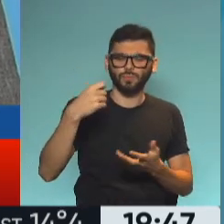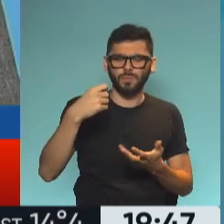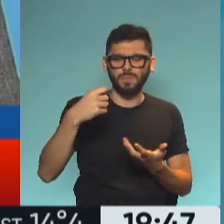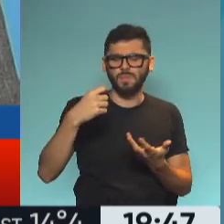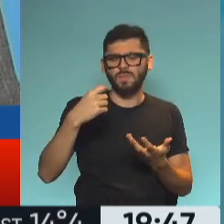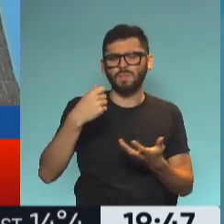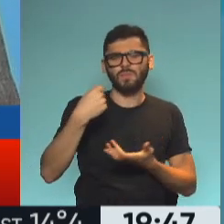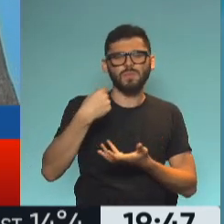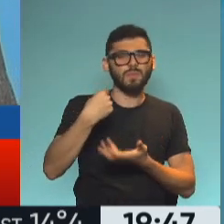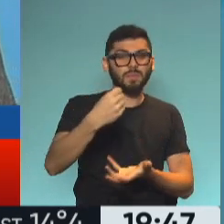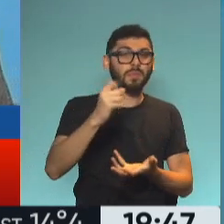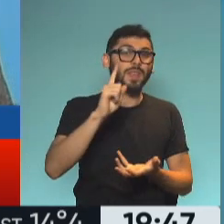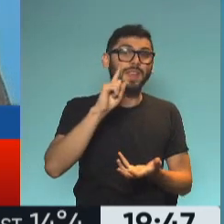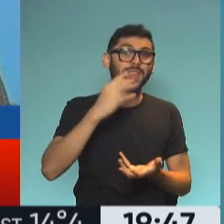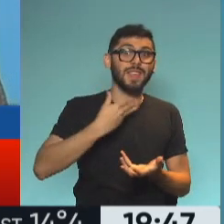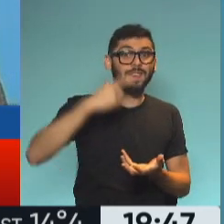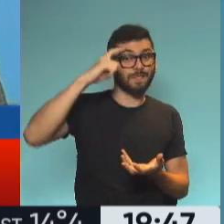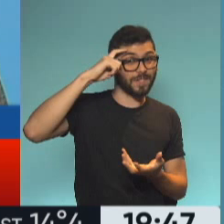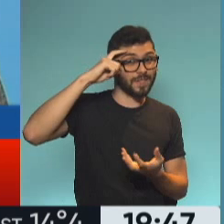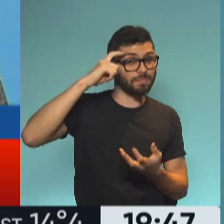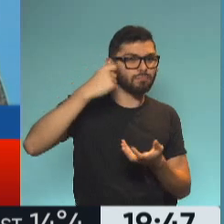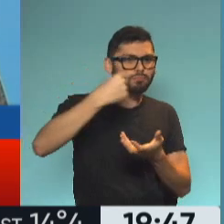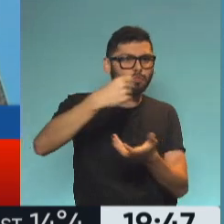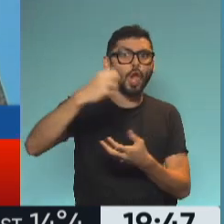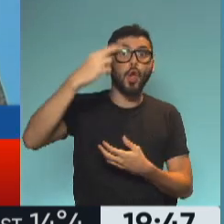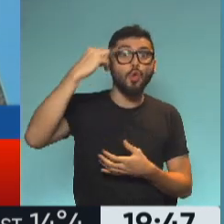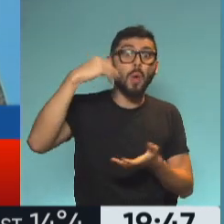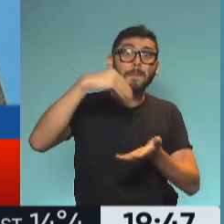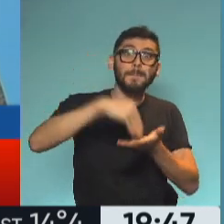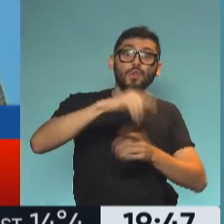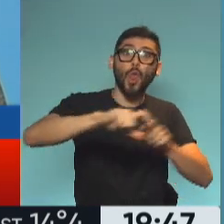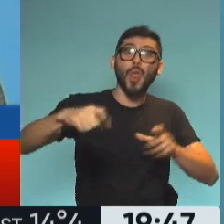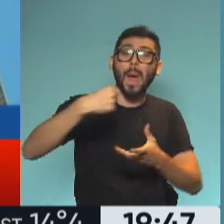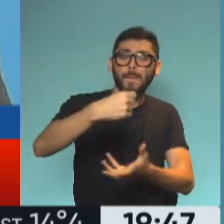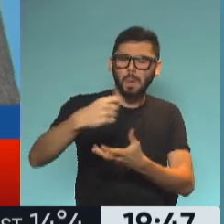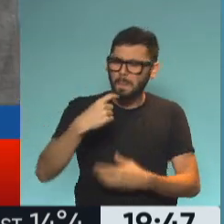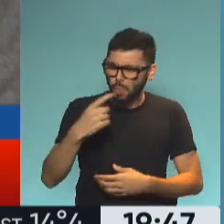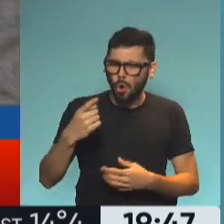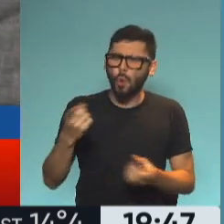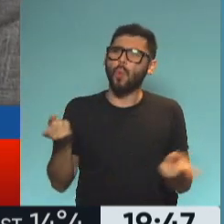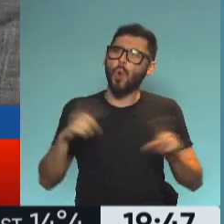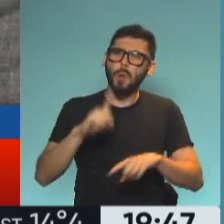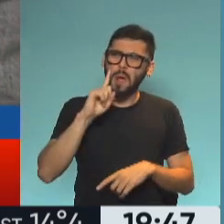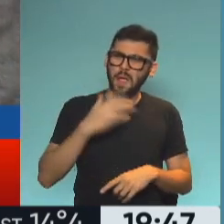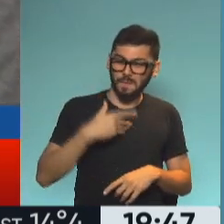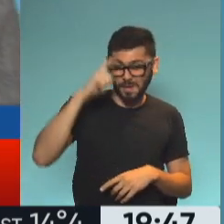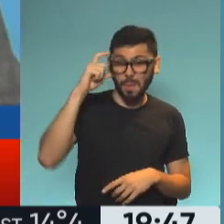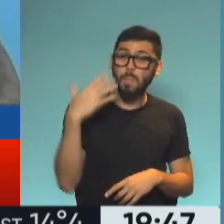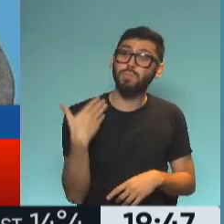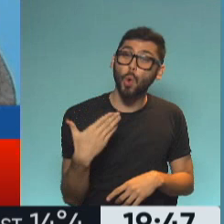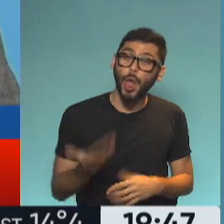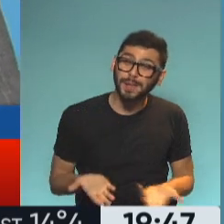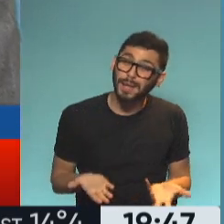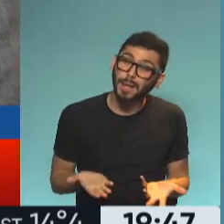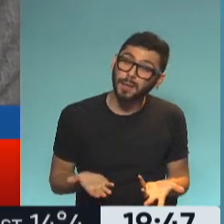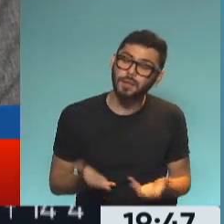hablando del IFE, a 9 millones de personas. ¿Existe la posibilidad de volver al IFE? Nosotros vamos evaluando